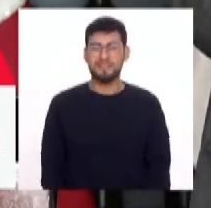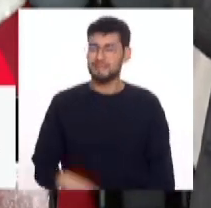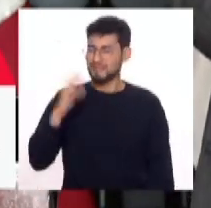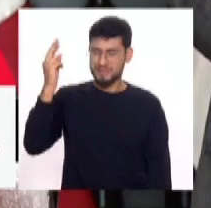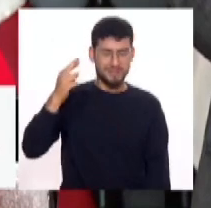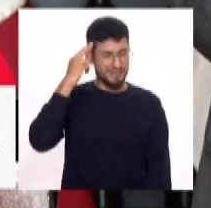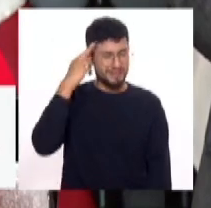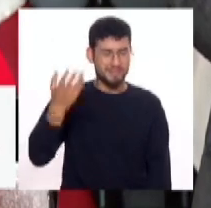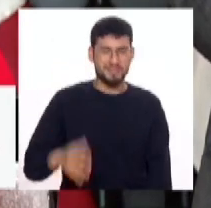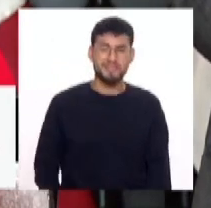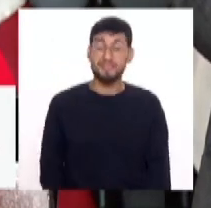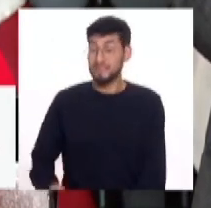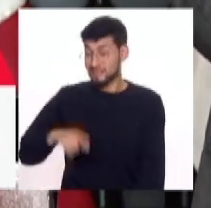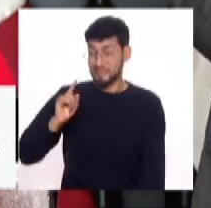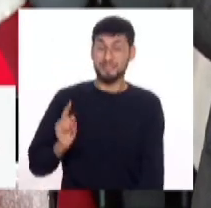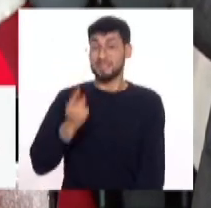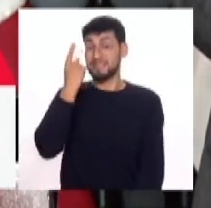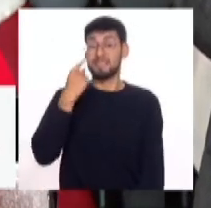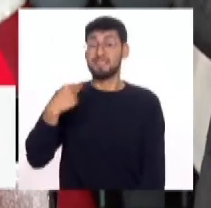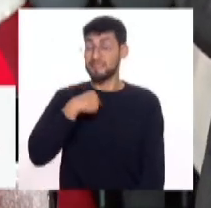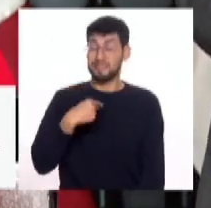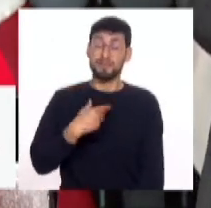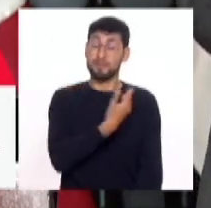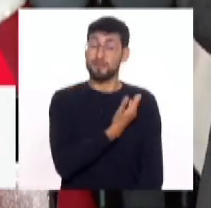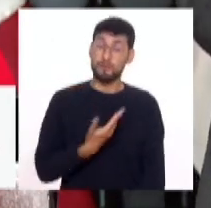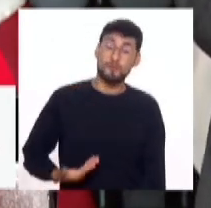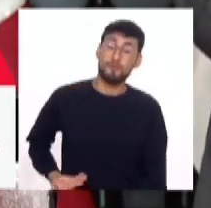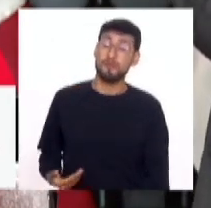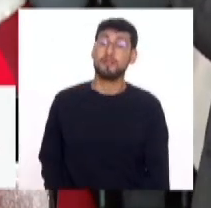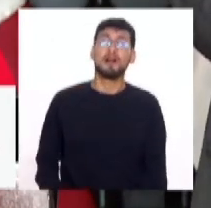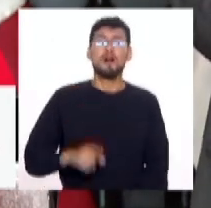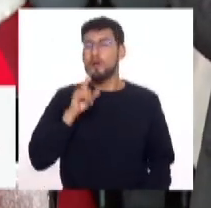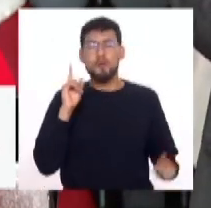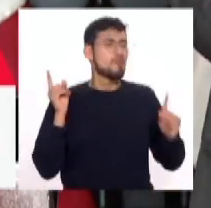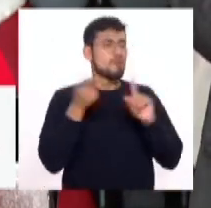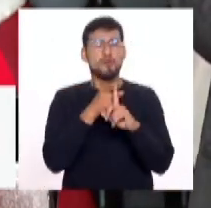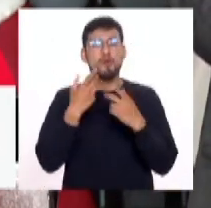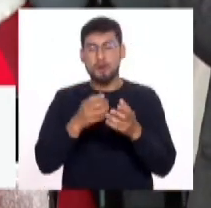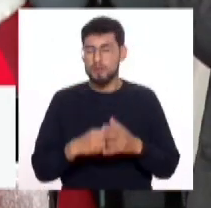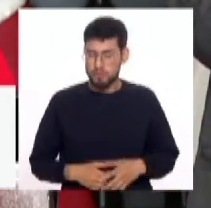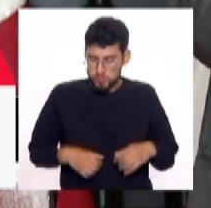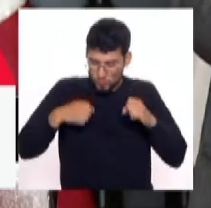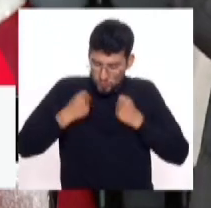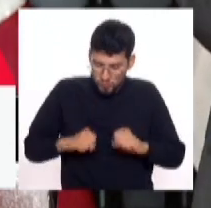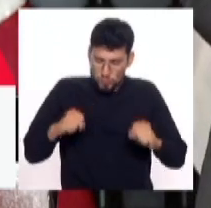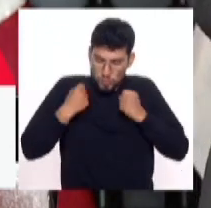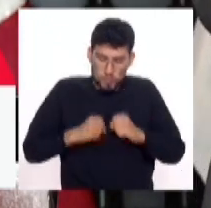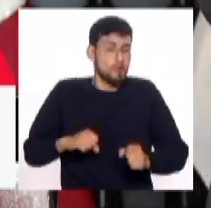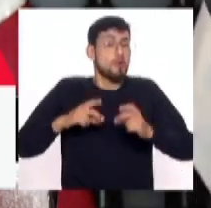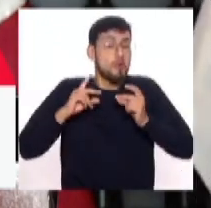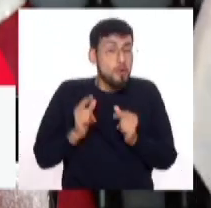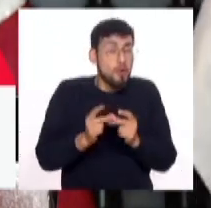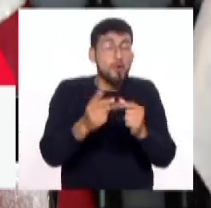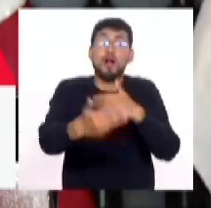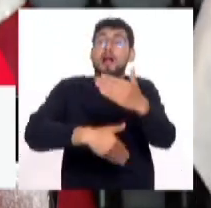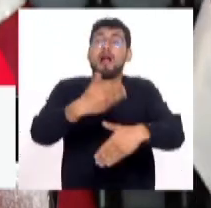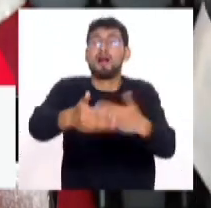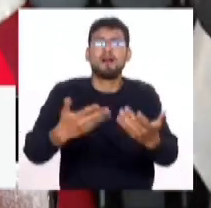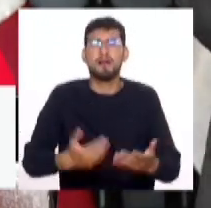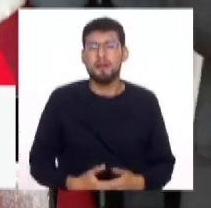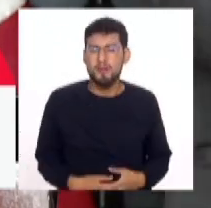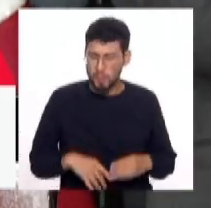Por eso, desde el primer día, mi gobierno ha priorizado el impulso y aceleración del proceso